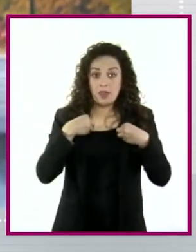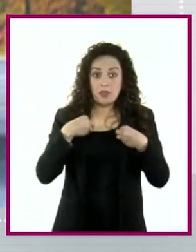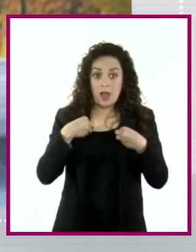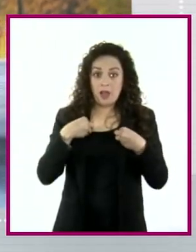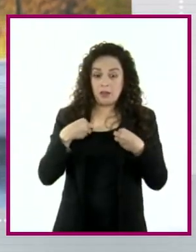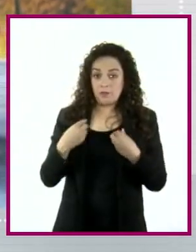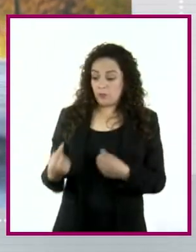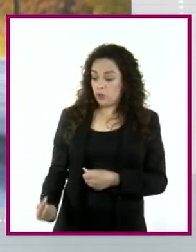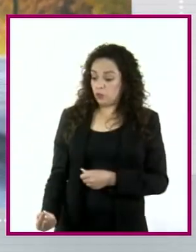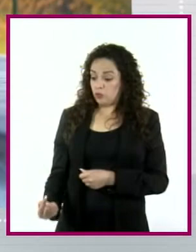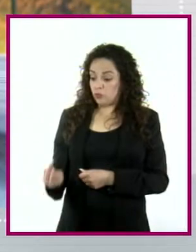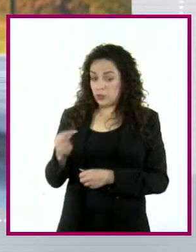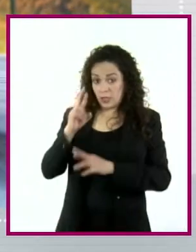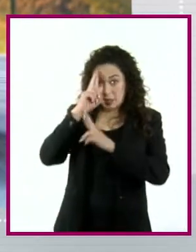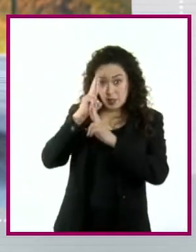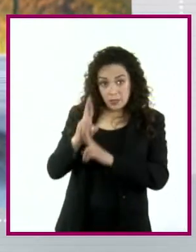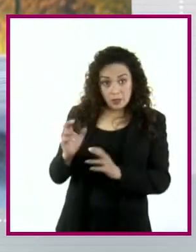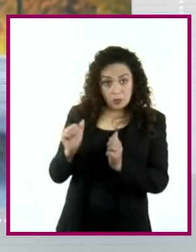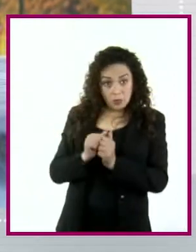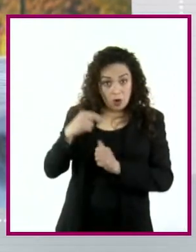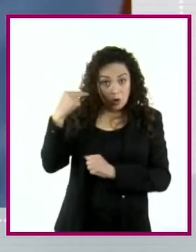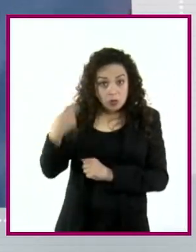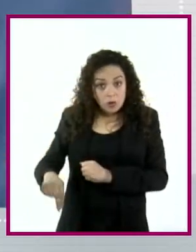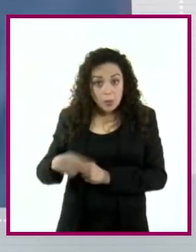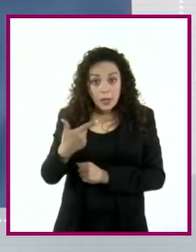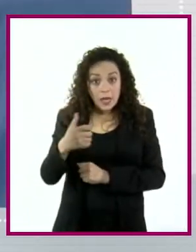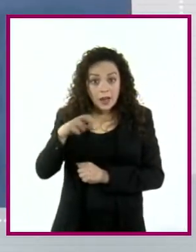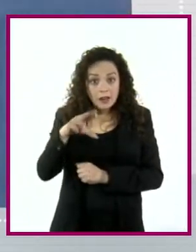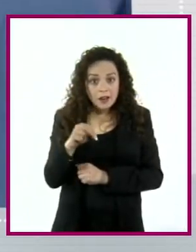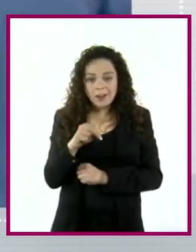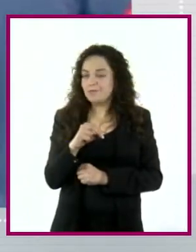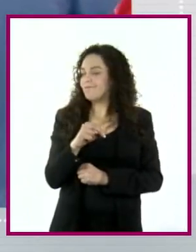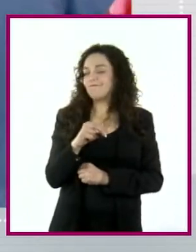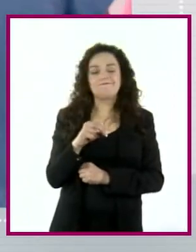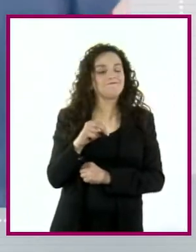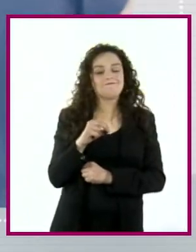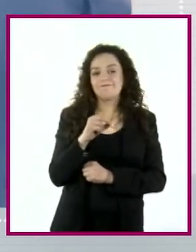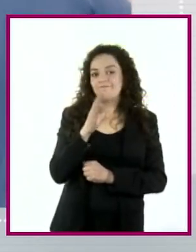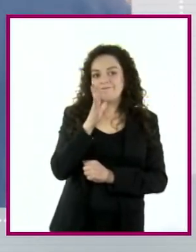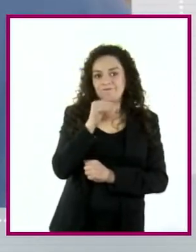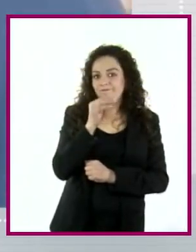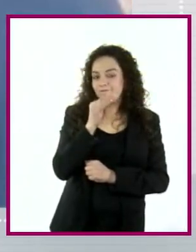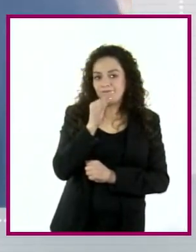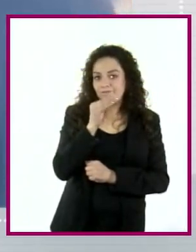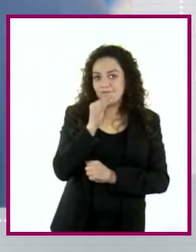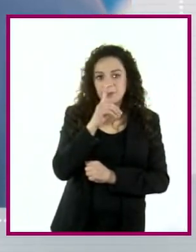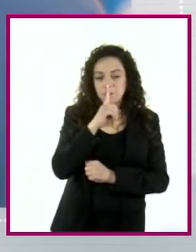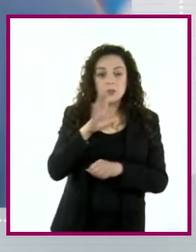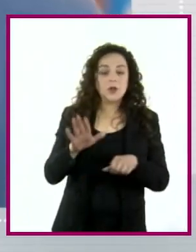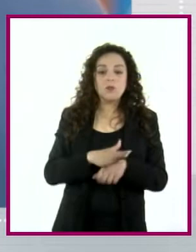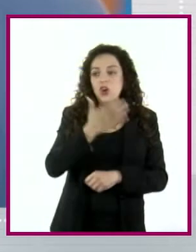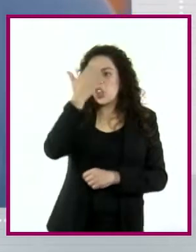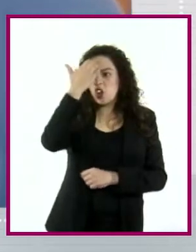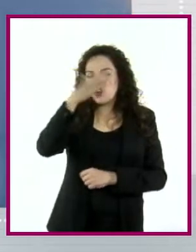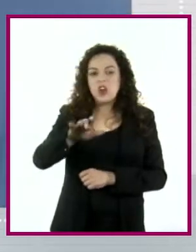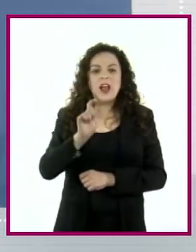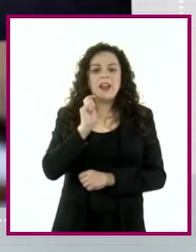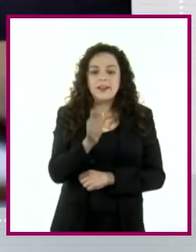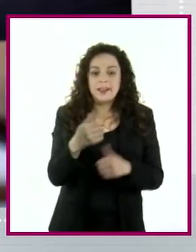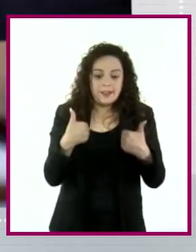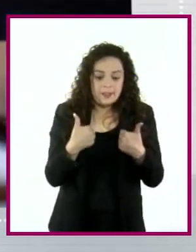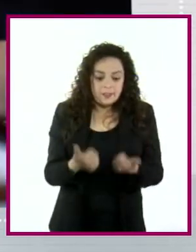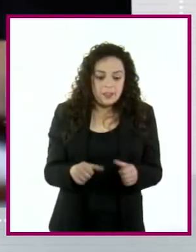de vida respetadas con su nombre y con su género, porque desconocíamos de qué se trataba el tema. Hoy hay muchos